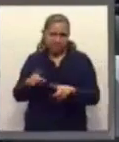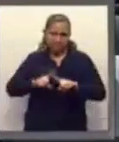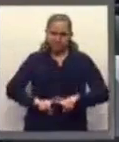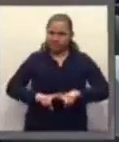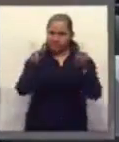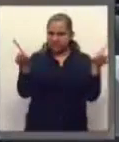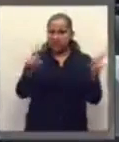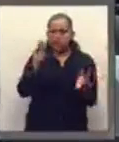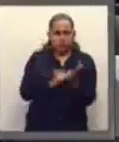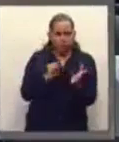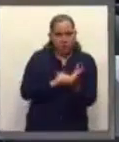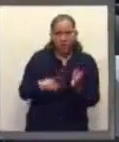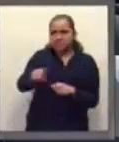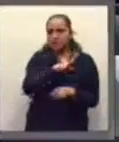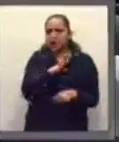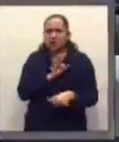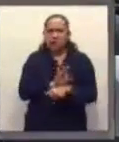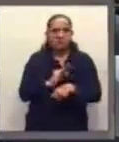mucho nepotismo, hay mucha